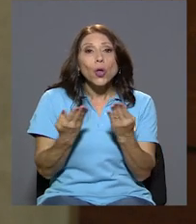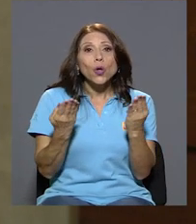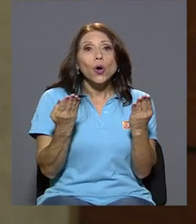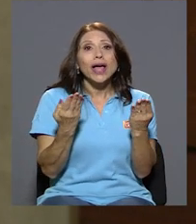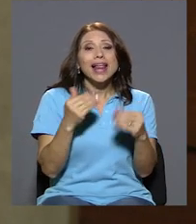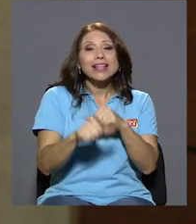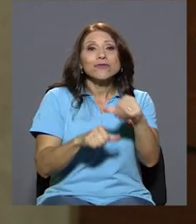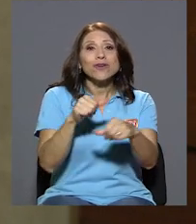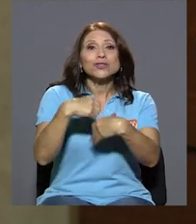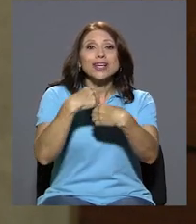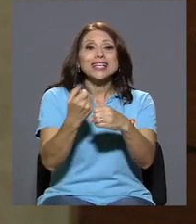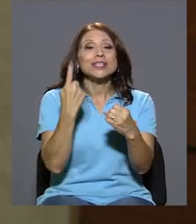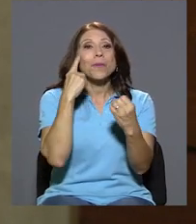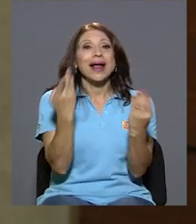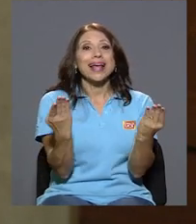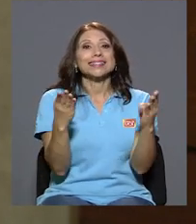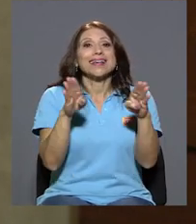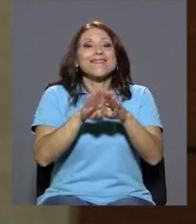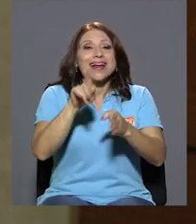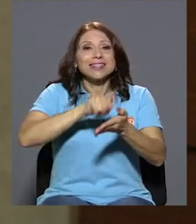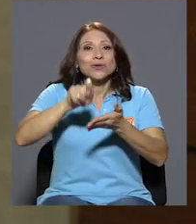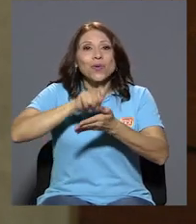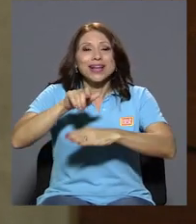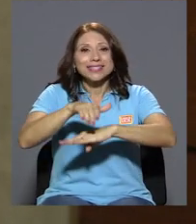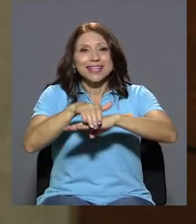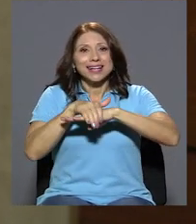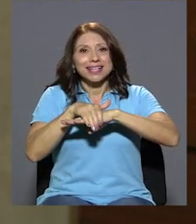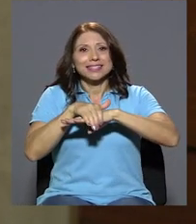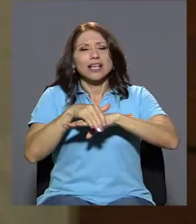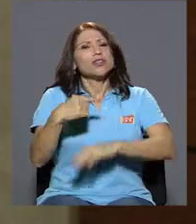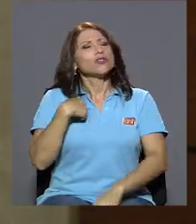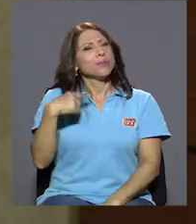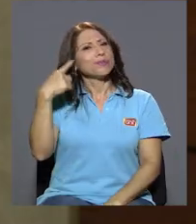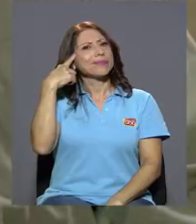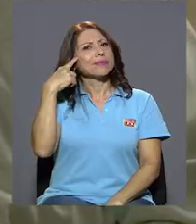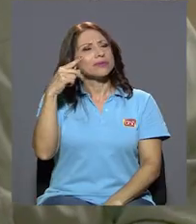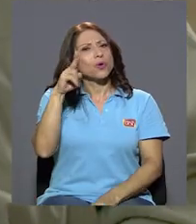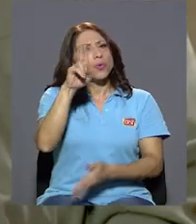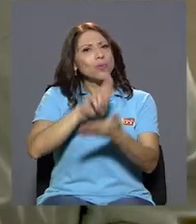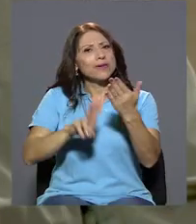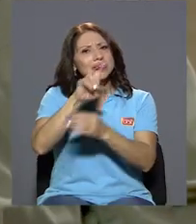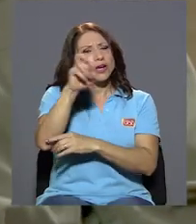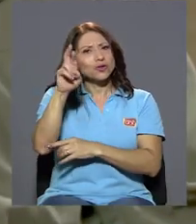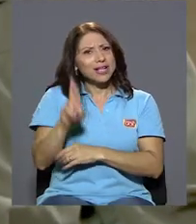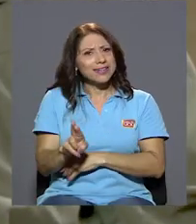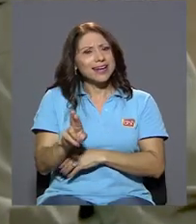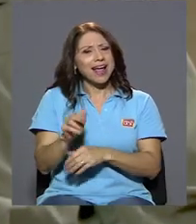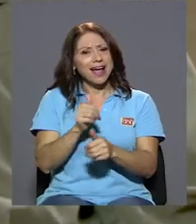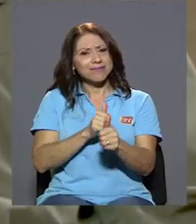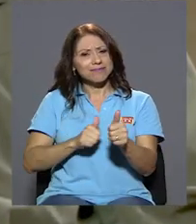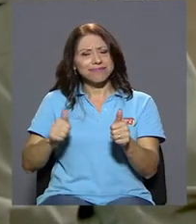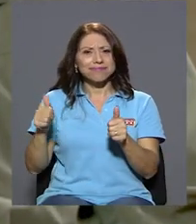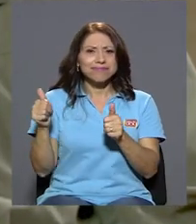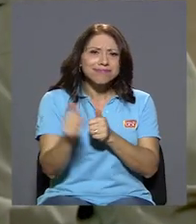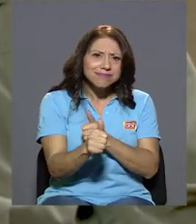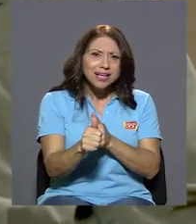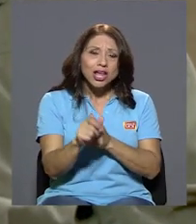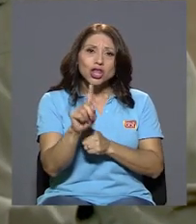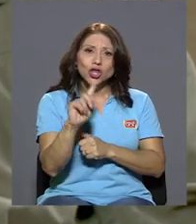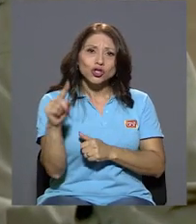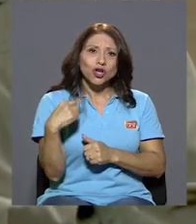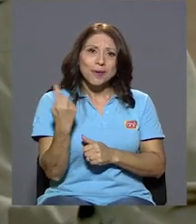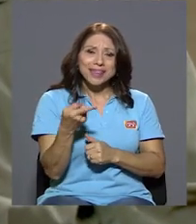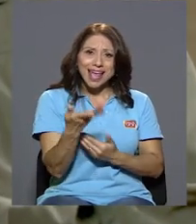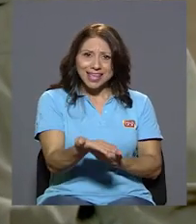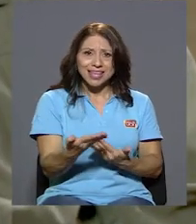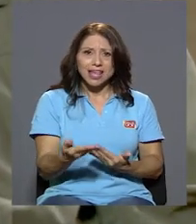escuelas de inglés fuera tuyo pienso que la unidad de costa rica da un paso adelante y no solo